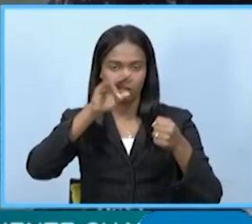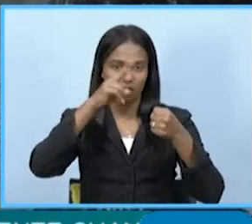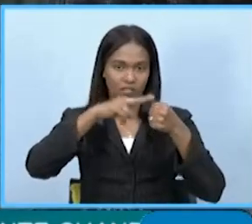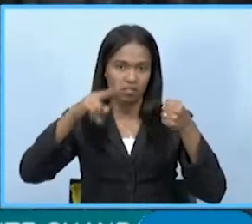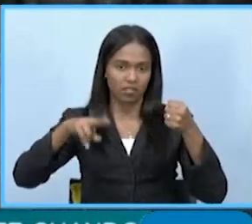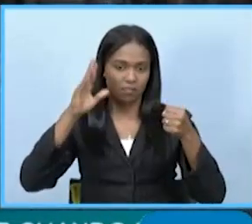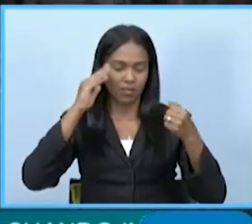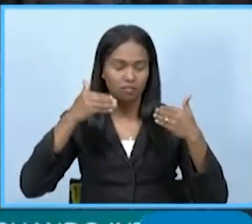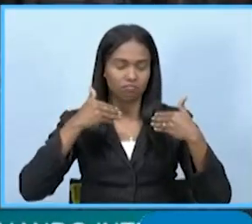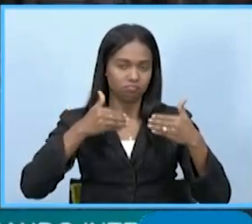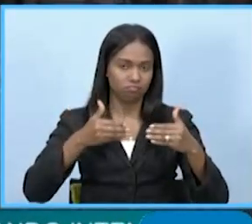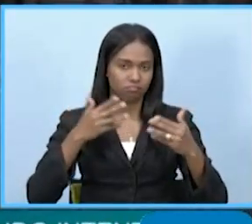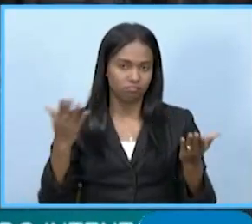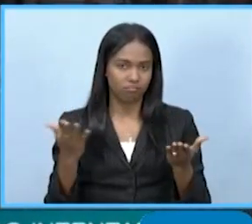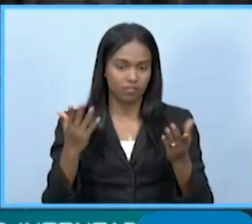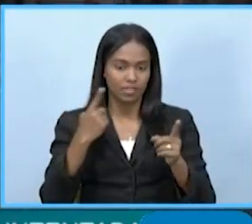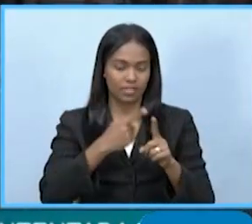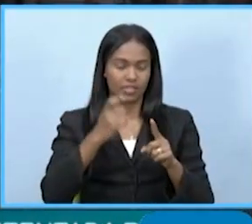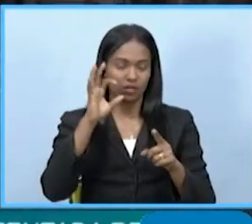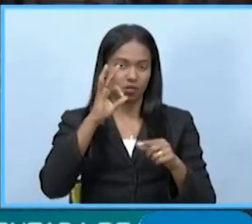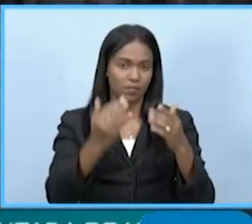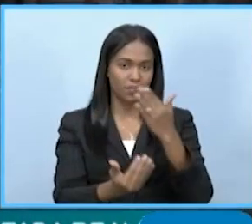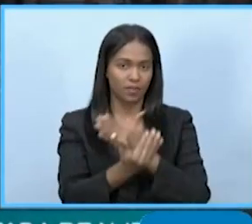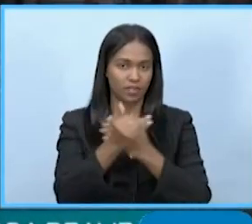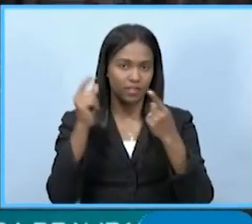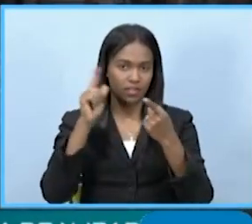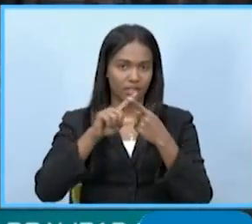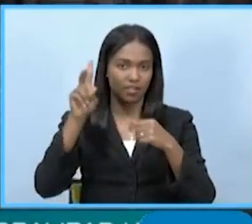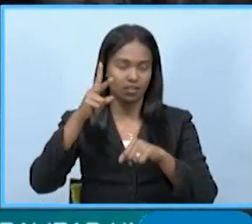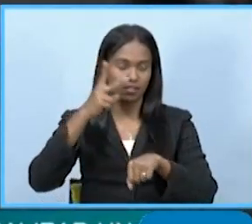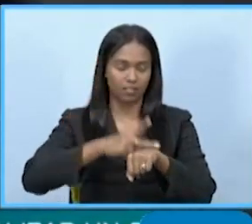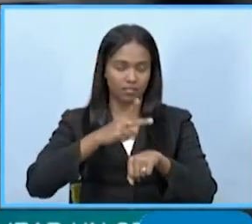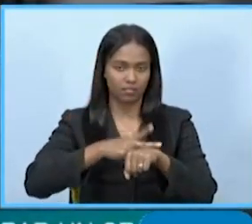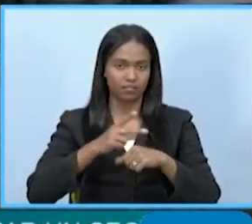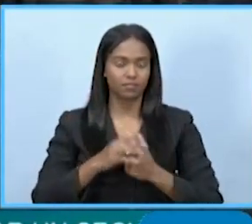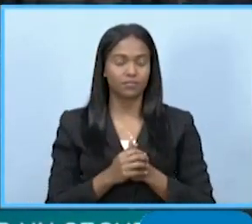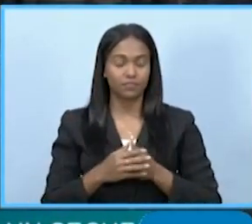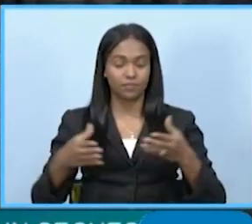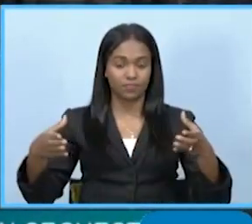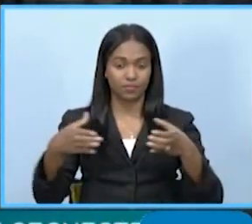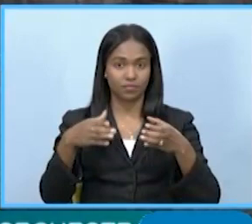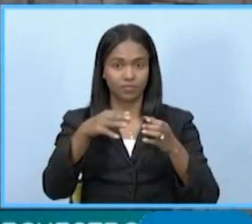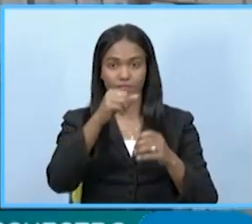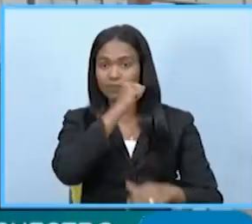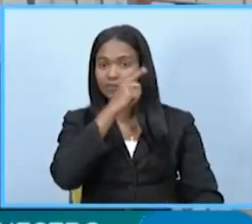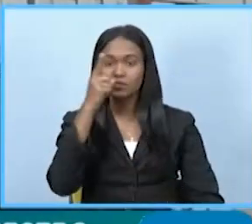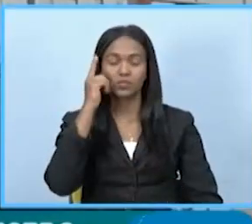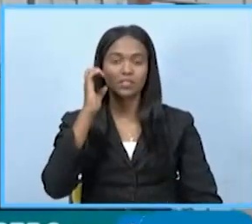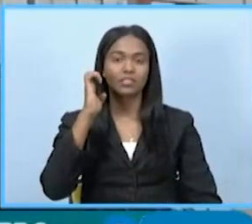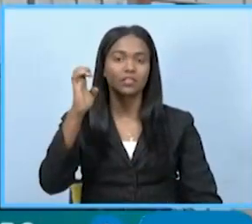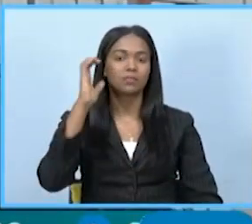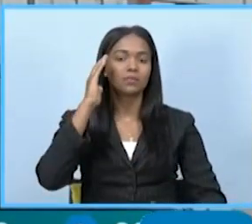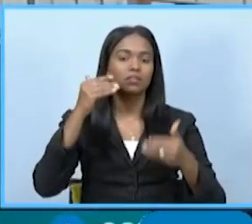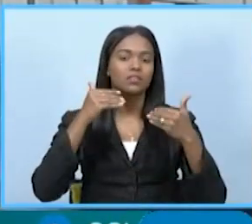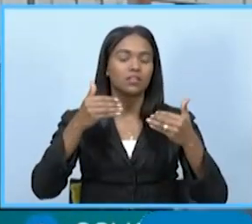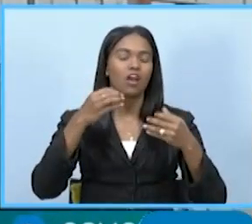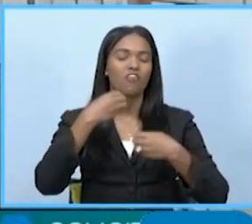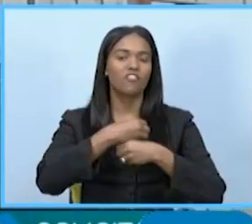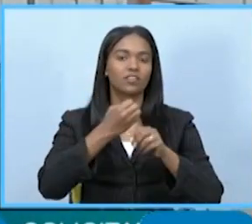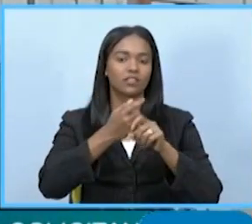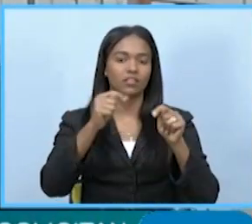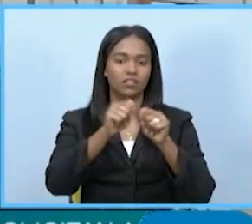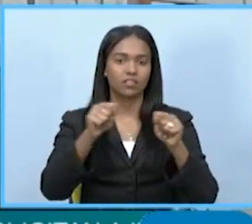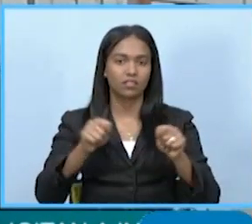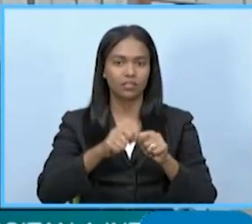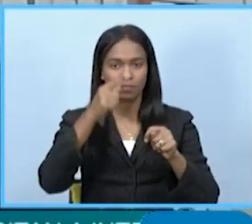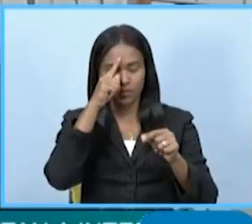que se desarrollarán desde las 9 de la mañana a 2 de la tarde. La jornada de Santo Domingo Oeste será realizada en la Oficina Territorial